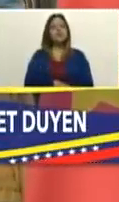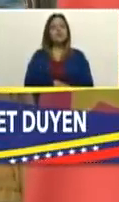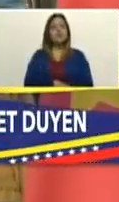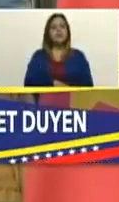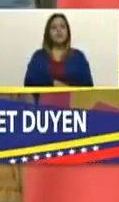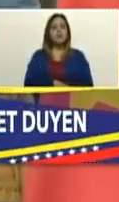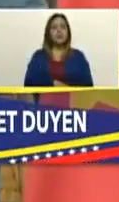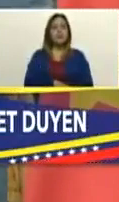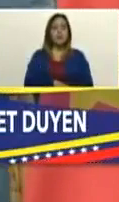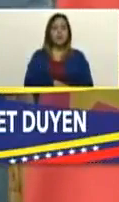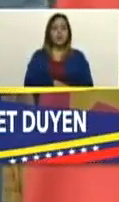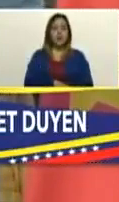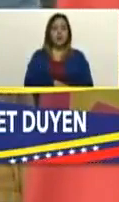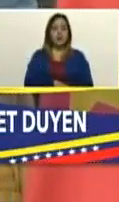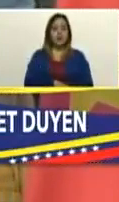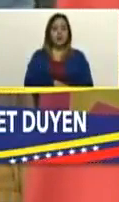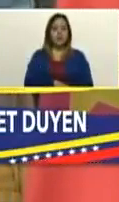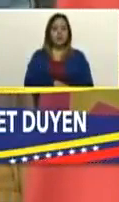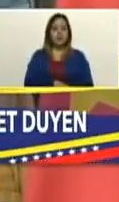Vietnam,